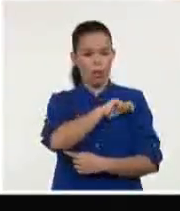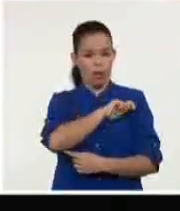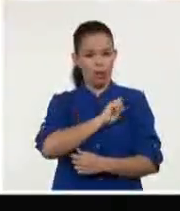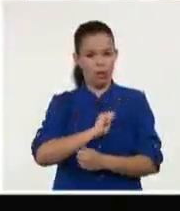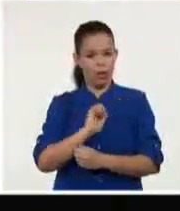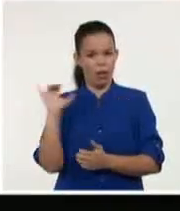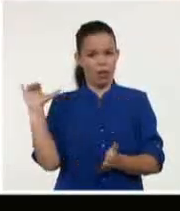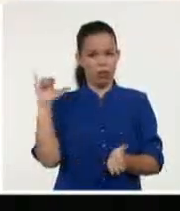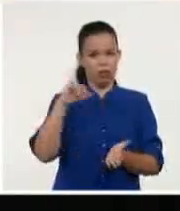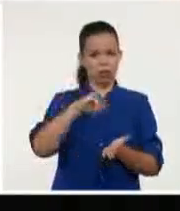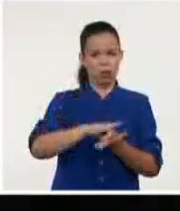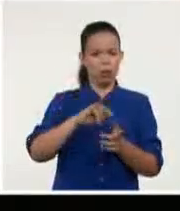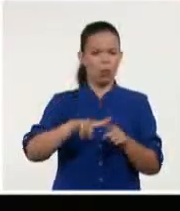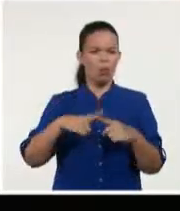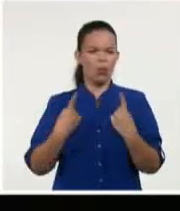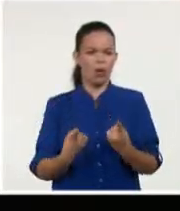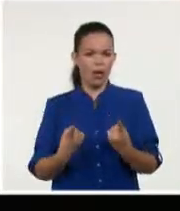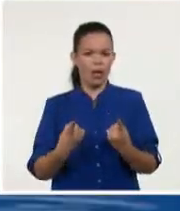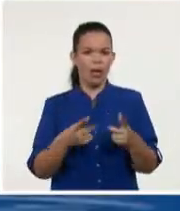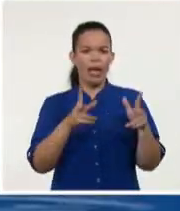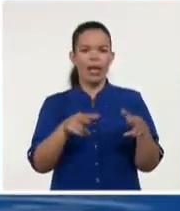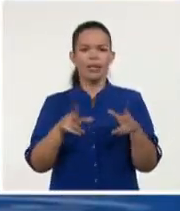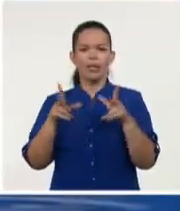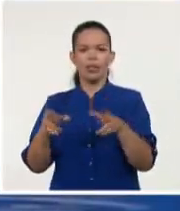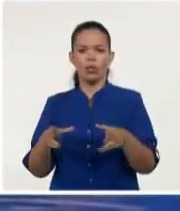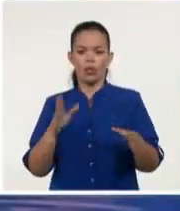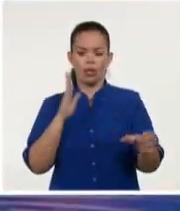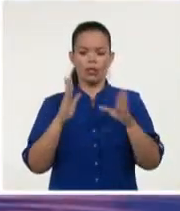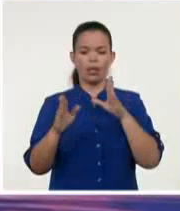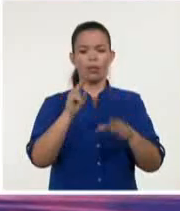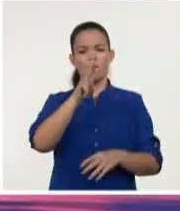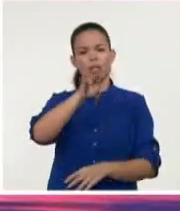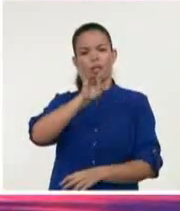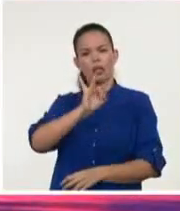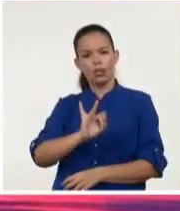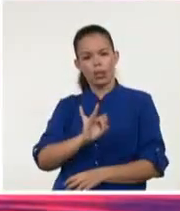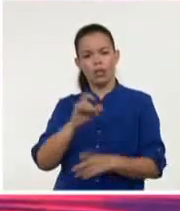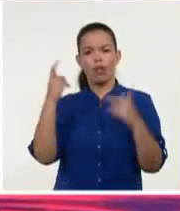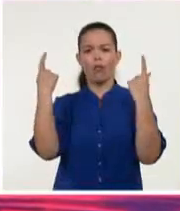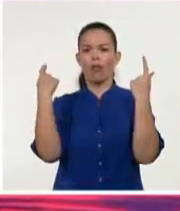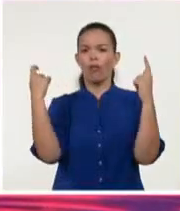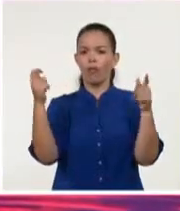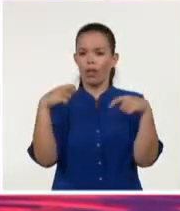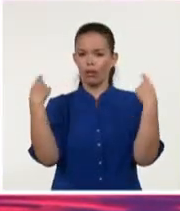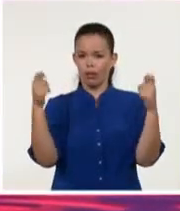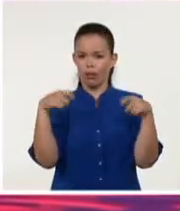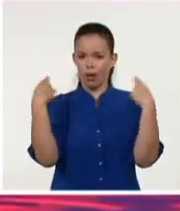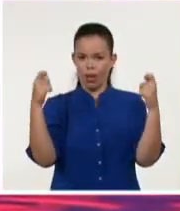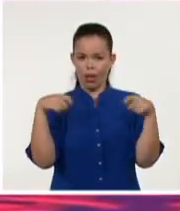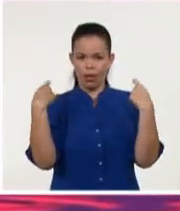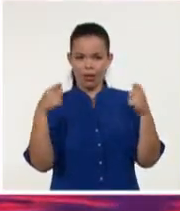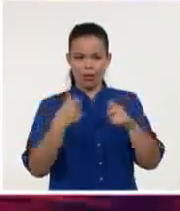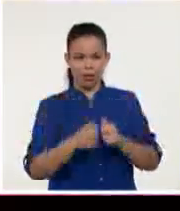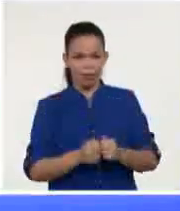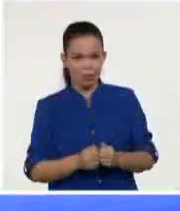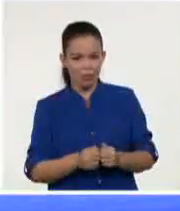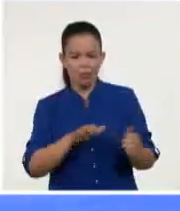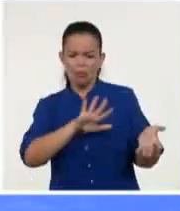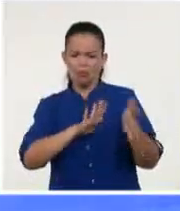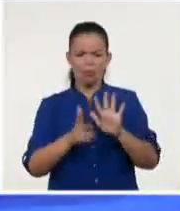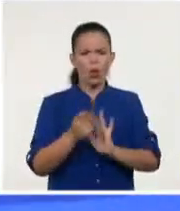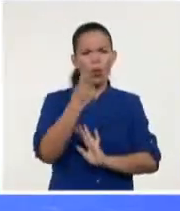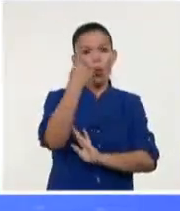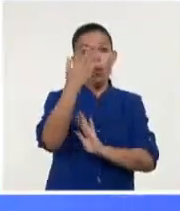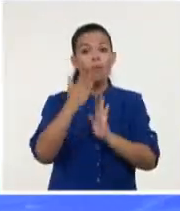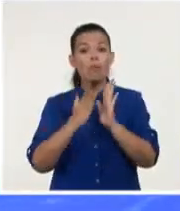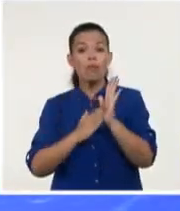como parte de la edición 27 del Festival de Ballet de La Habana, Alicia Alonso, un evento que combinó, por casi un mes, la